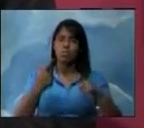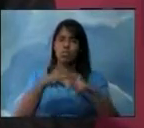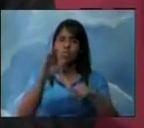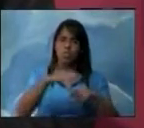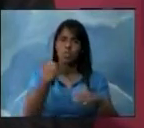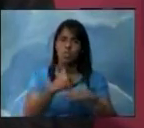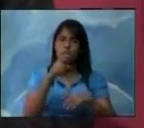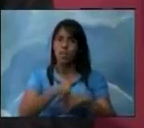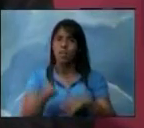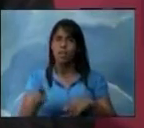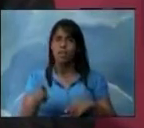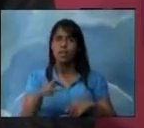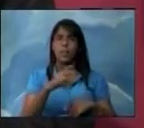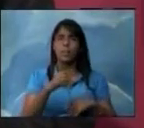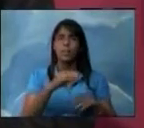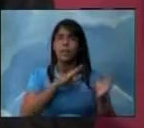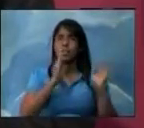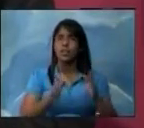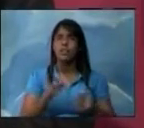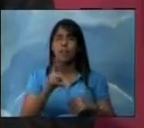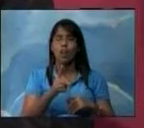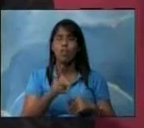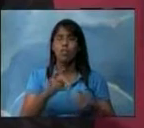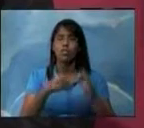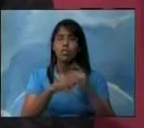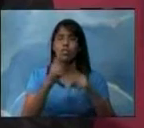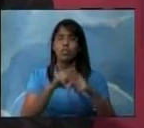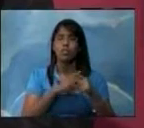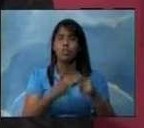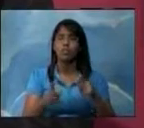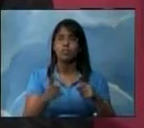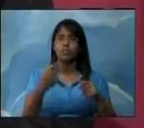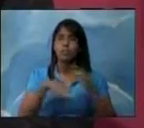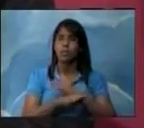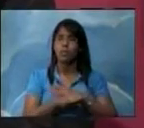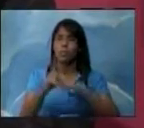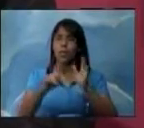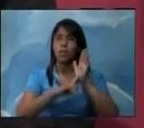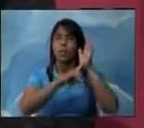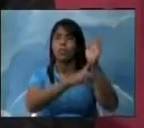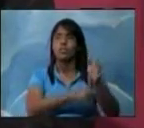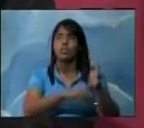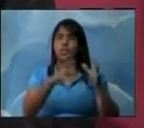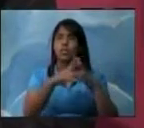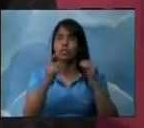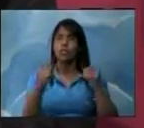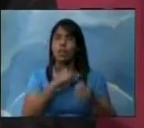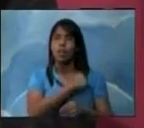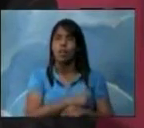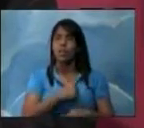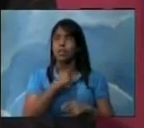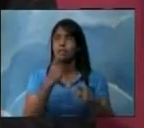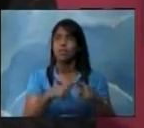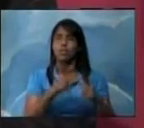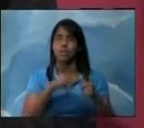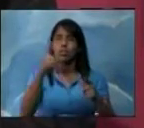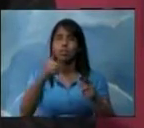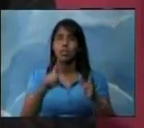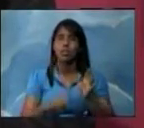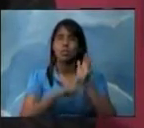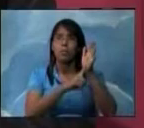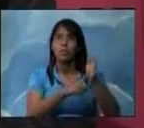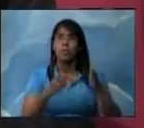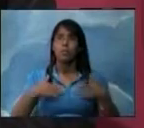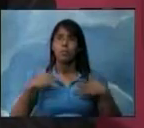este, para andar como estos evangélicos, mire cómo andan mostrando lástima. Entonces, de manera, mis